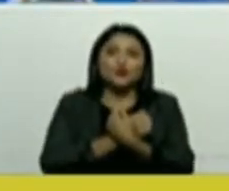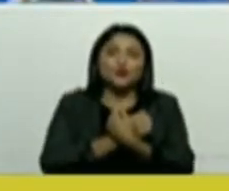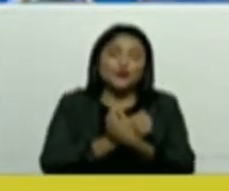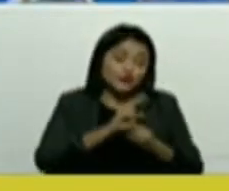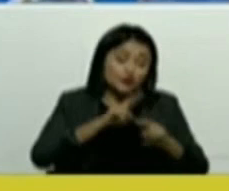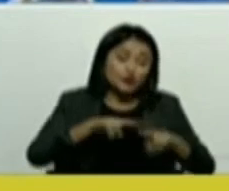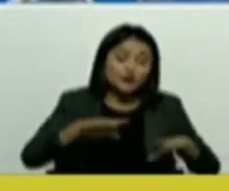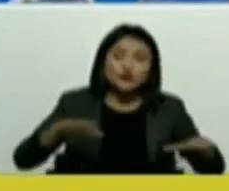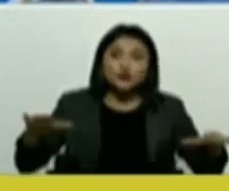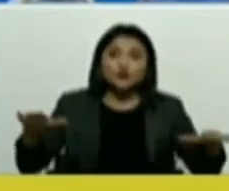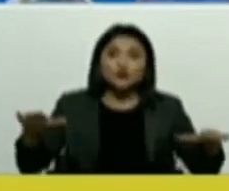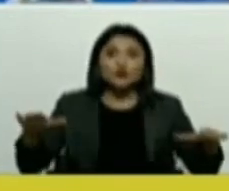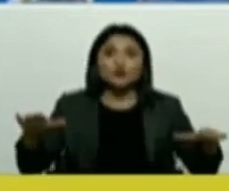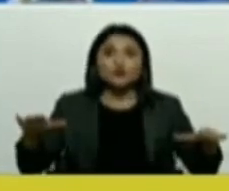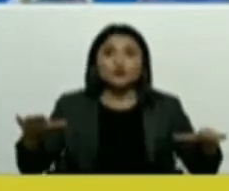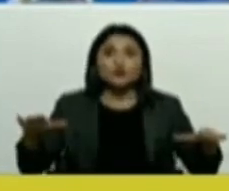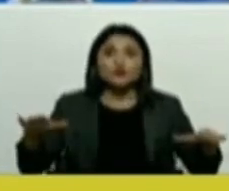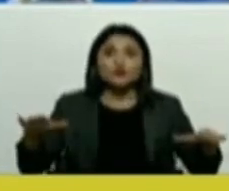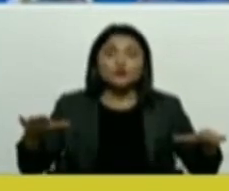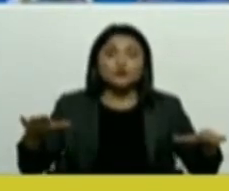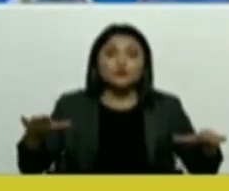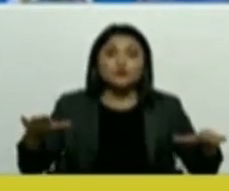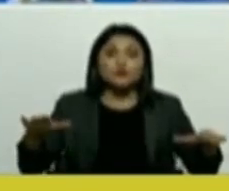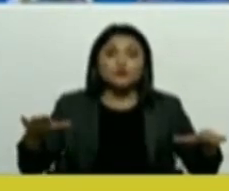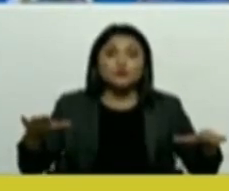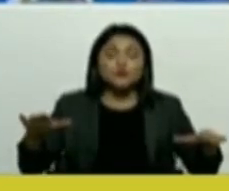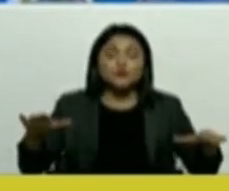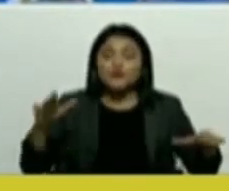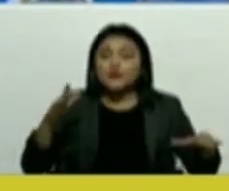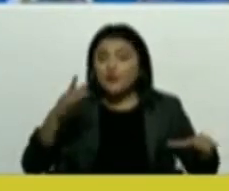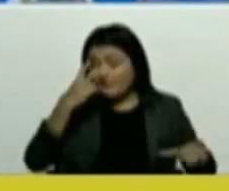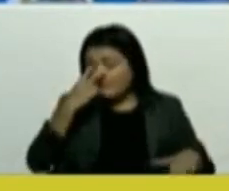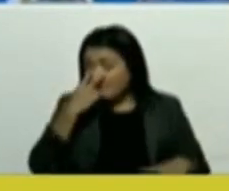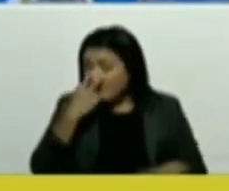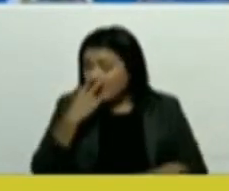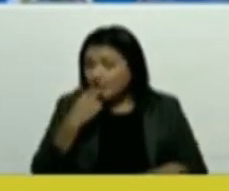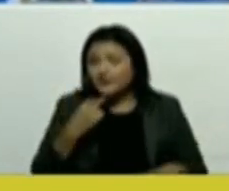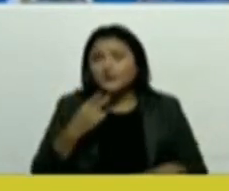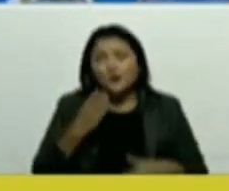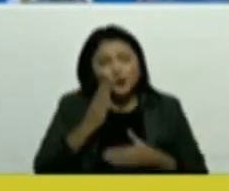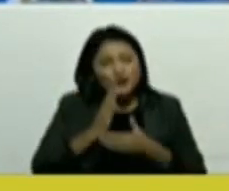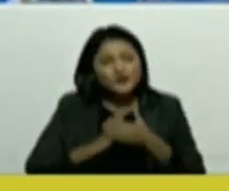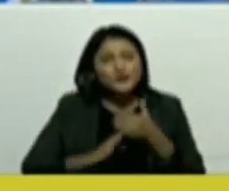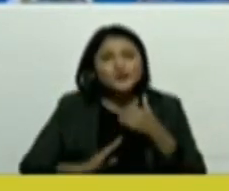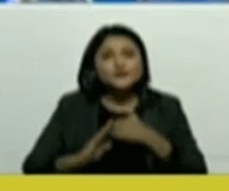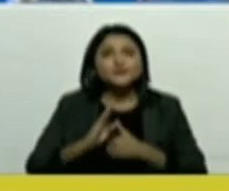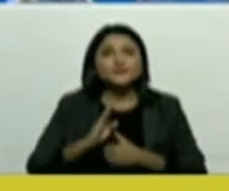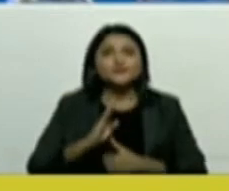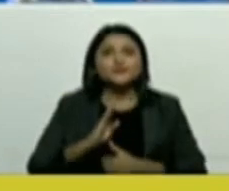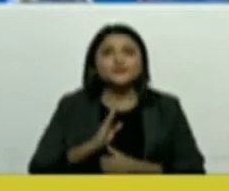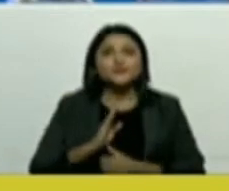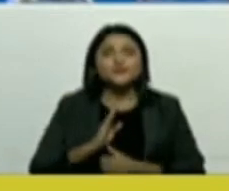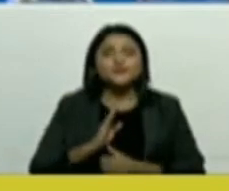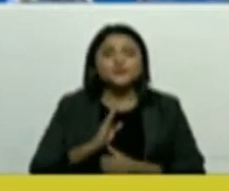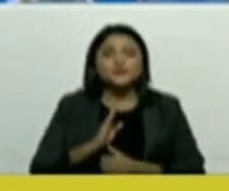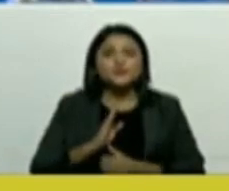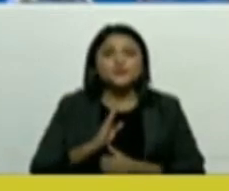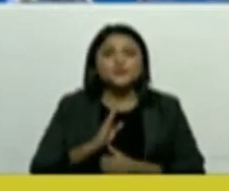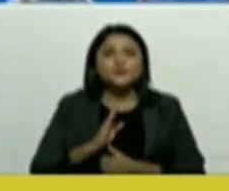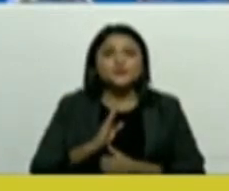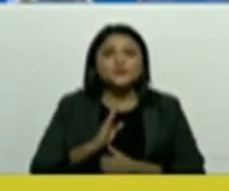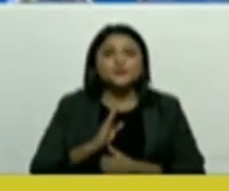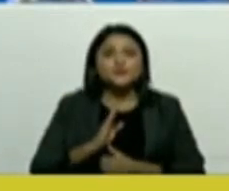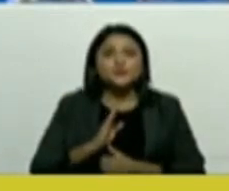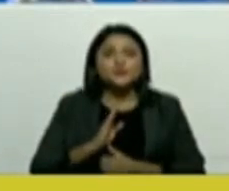children. Hacia los niños. To the poor. Hacia los pobres, los humildes. To the disadvantaged.